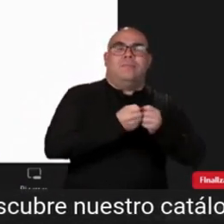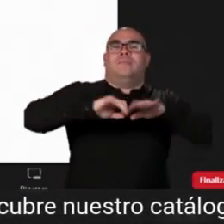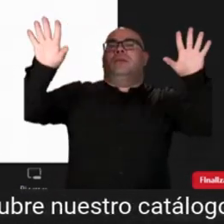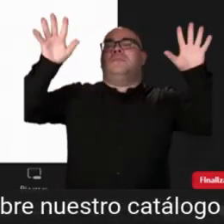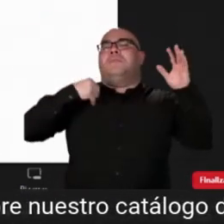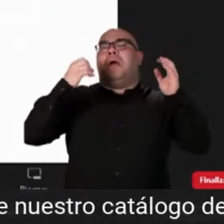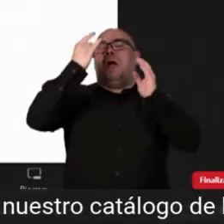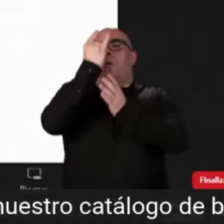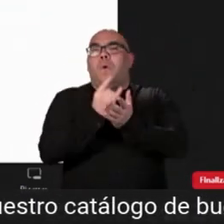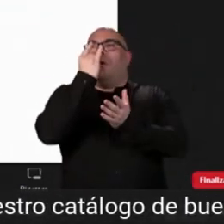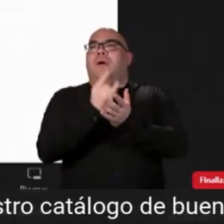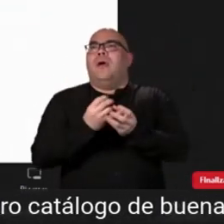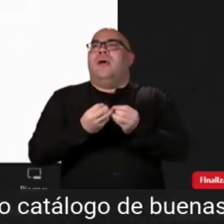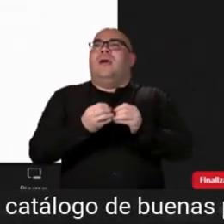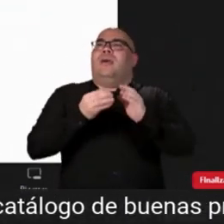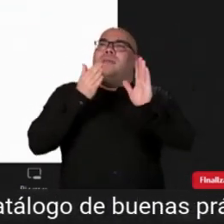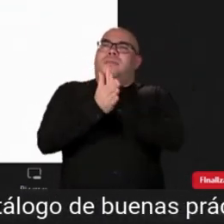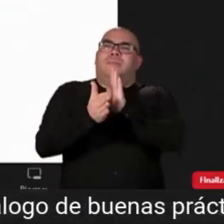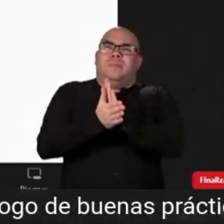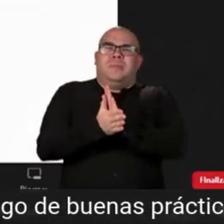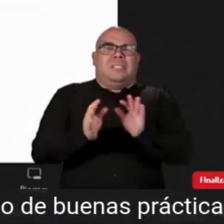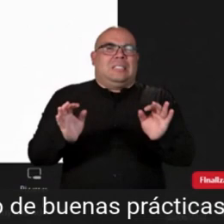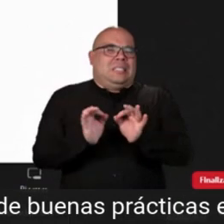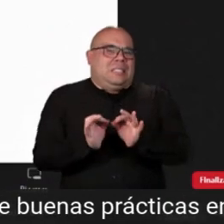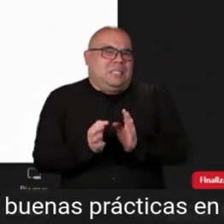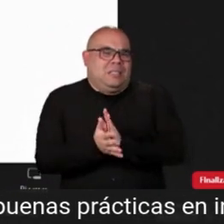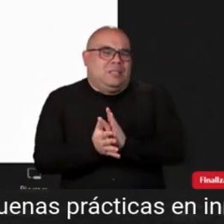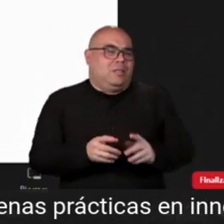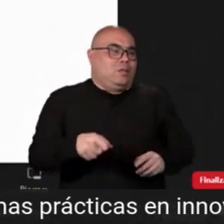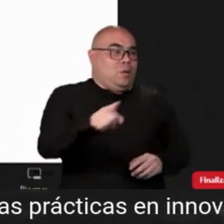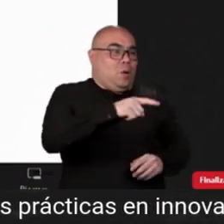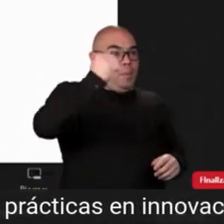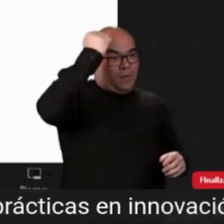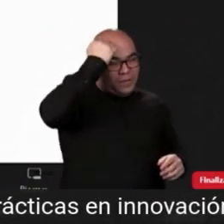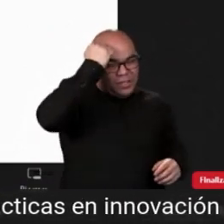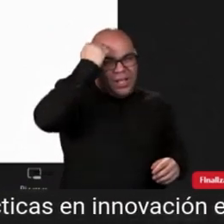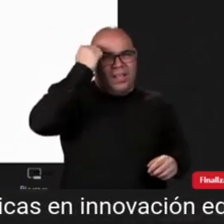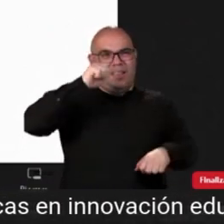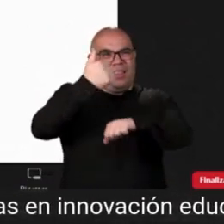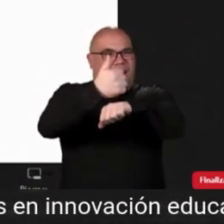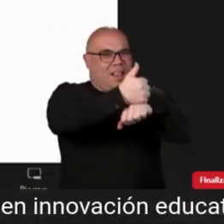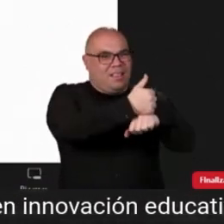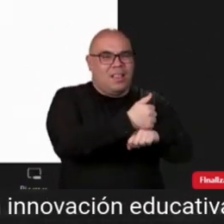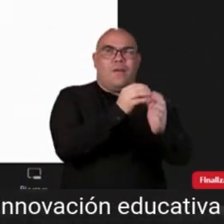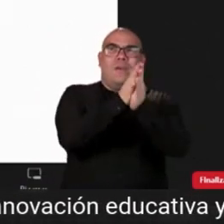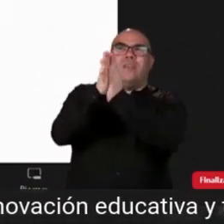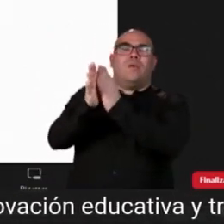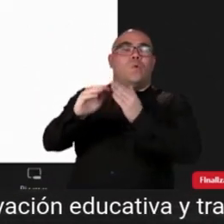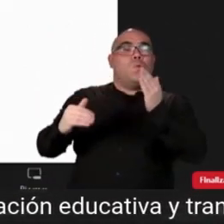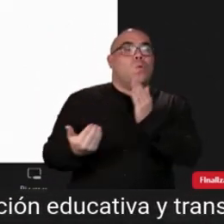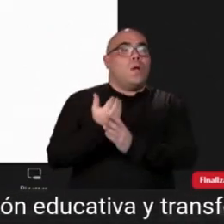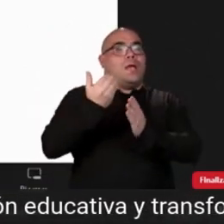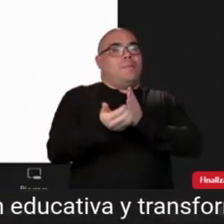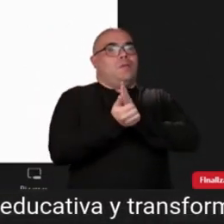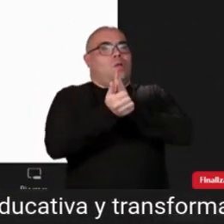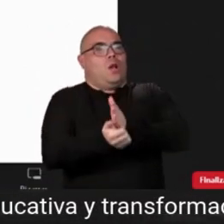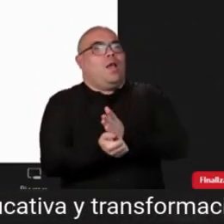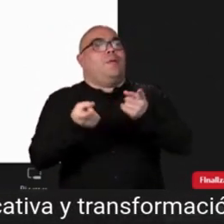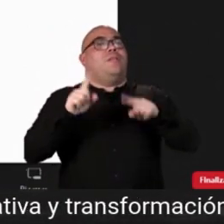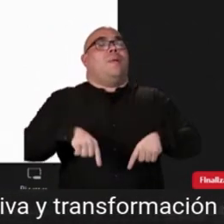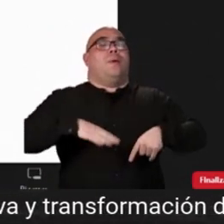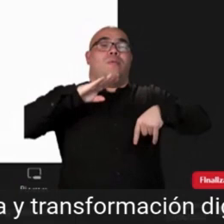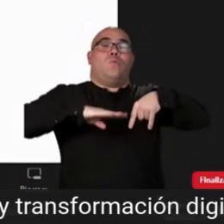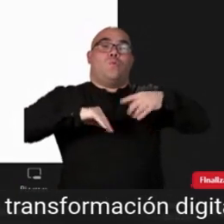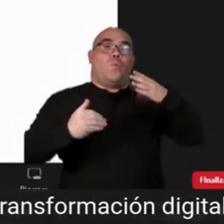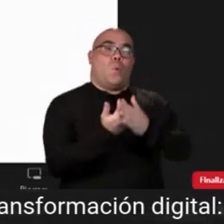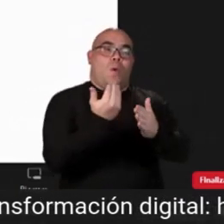para informar de una manera sencilla a profesores y directivos de estas metodologías, de estas tendencias, y que con